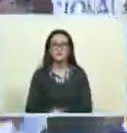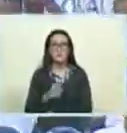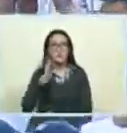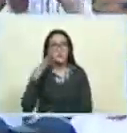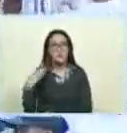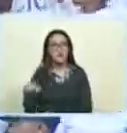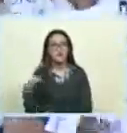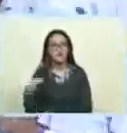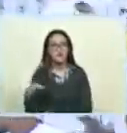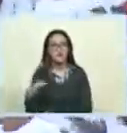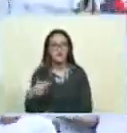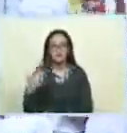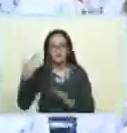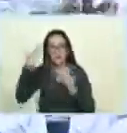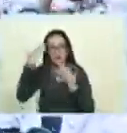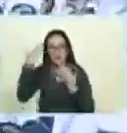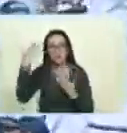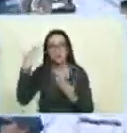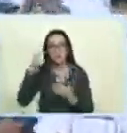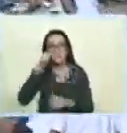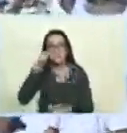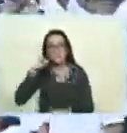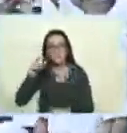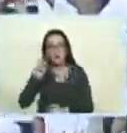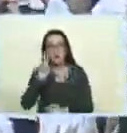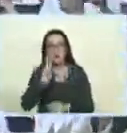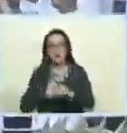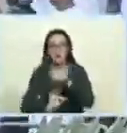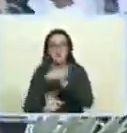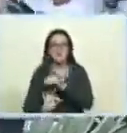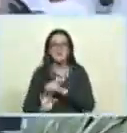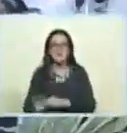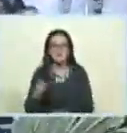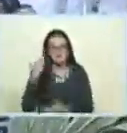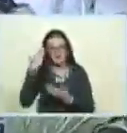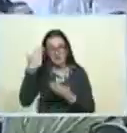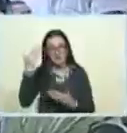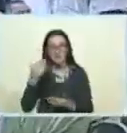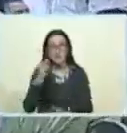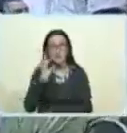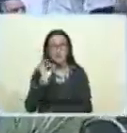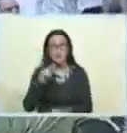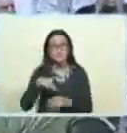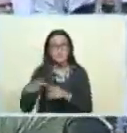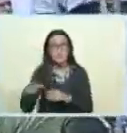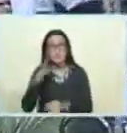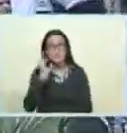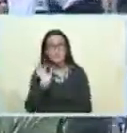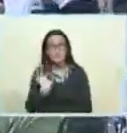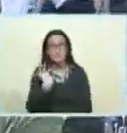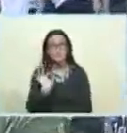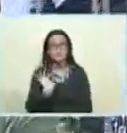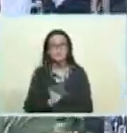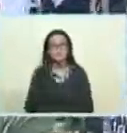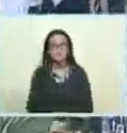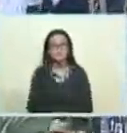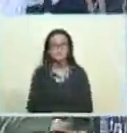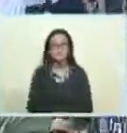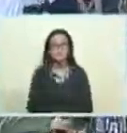¡Guatire! Saluda a los muchachos de la UNEFA, Guatire. Cuidado, se caes ahí, mija. Cuidado.